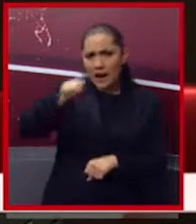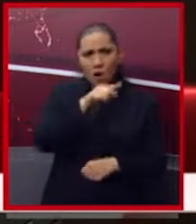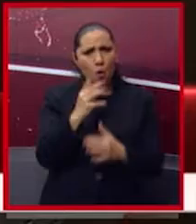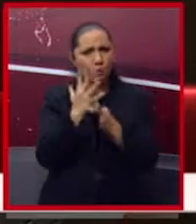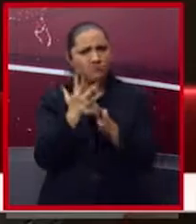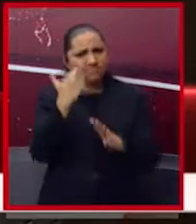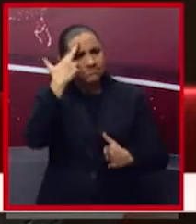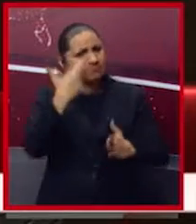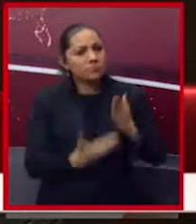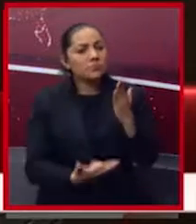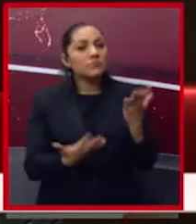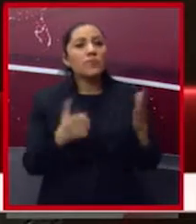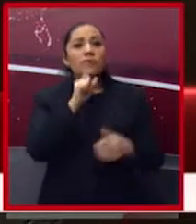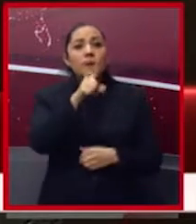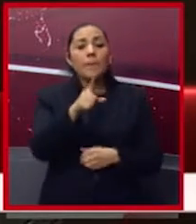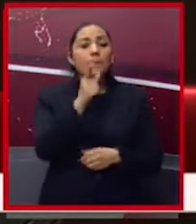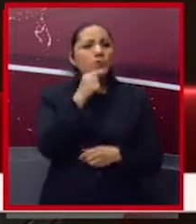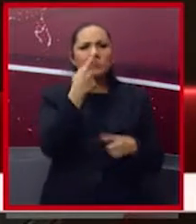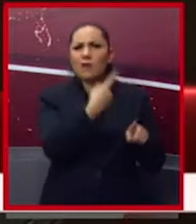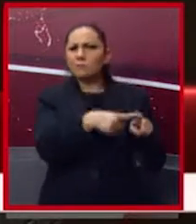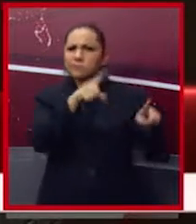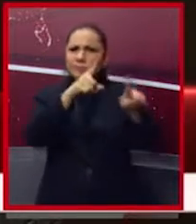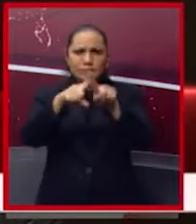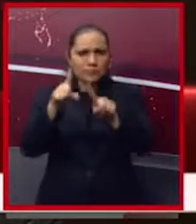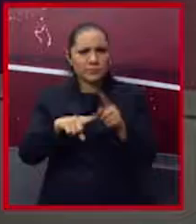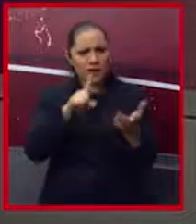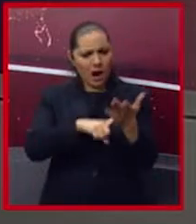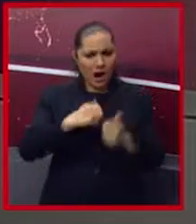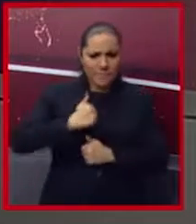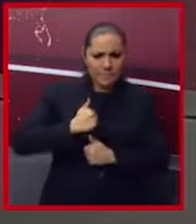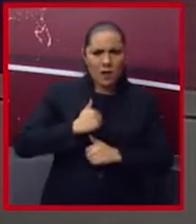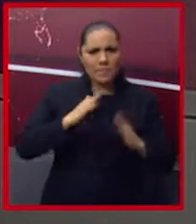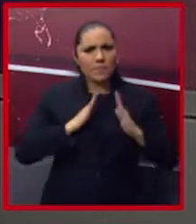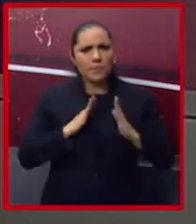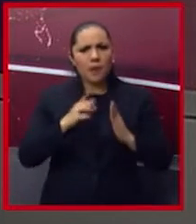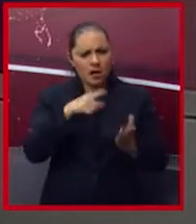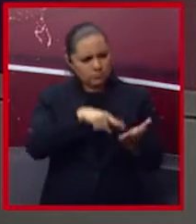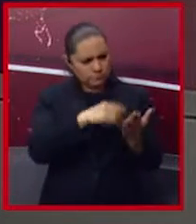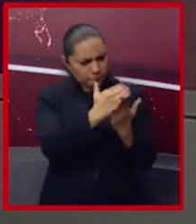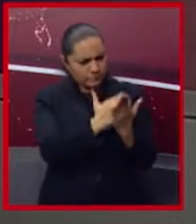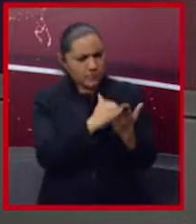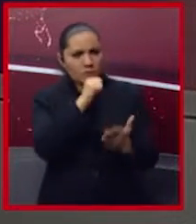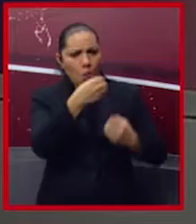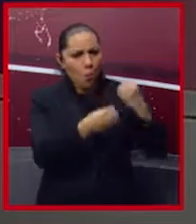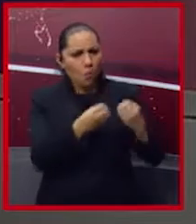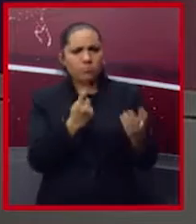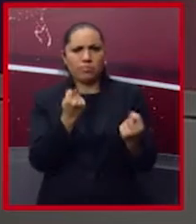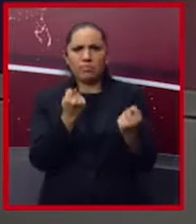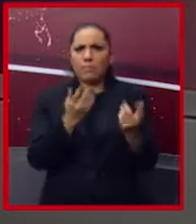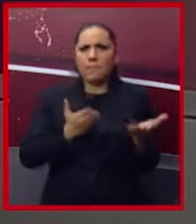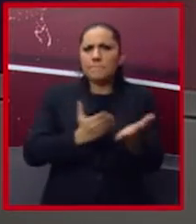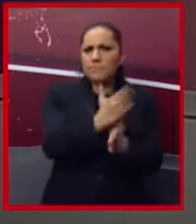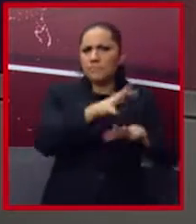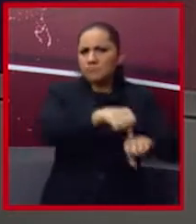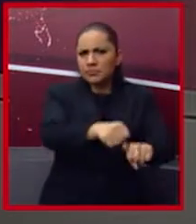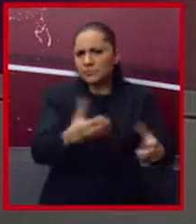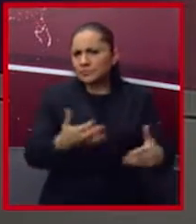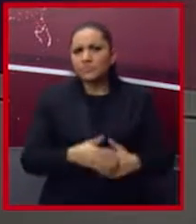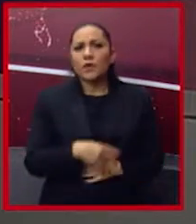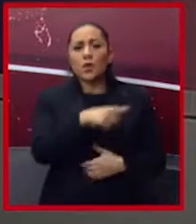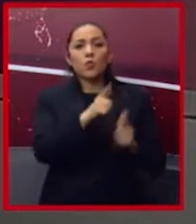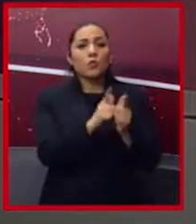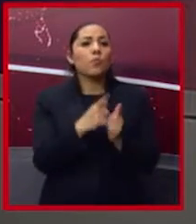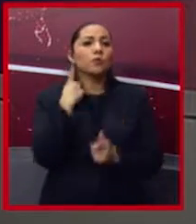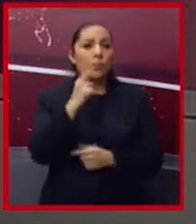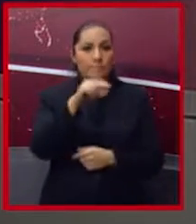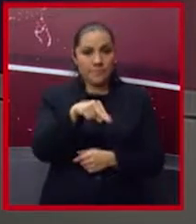Fuerzas Armadas, ejecuciones extrajudiciales. La diputada Patricia Sánchez Carrillo, del Grupo Parlamentario del PAN,